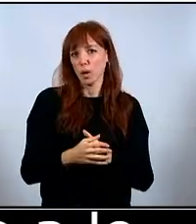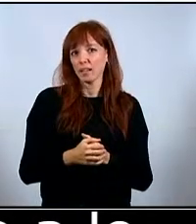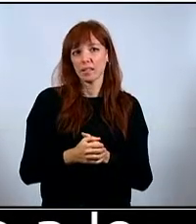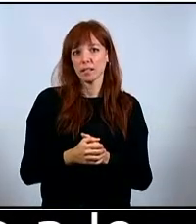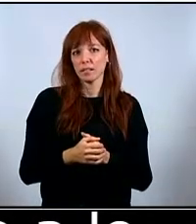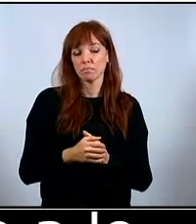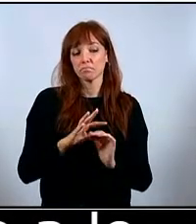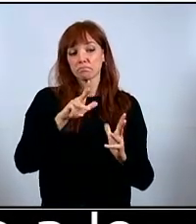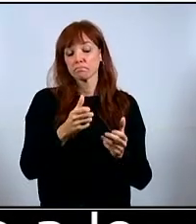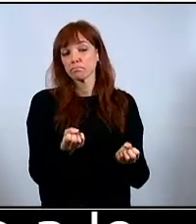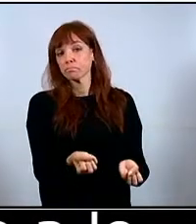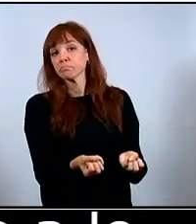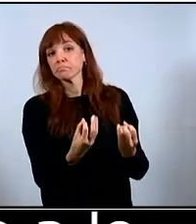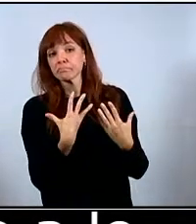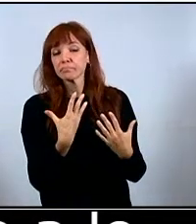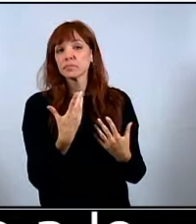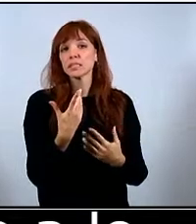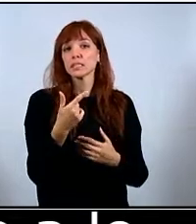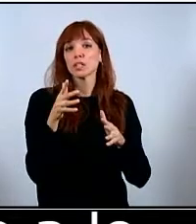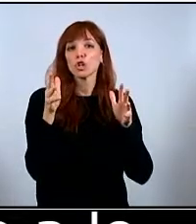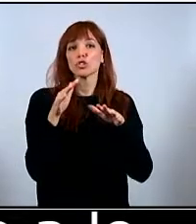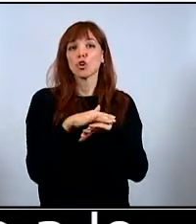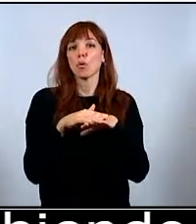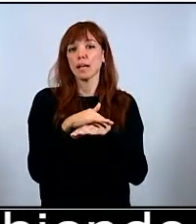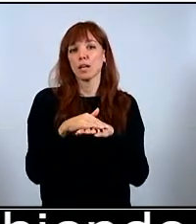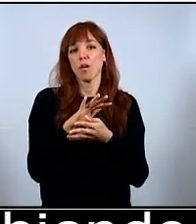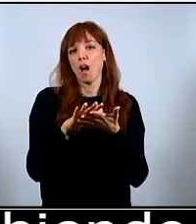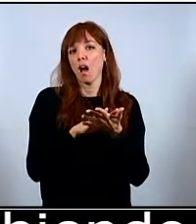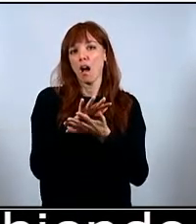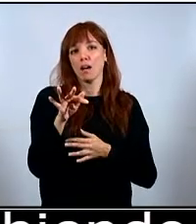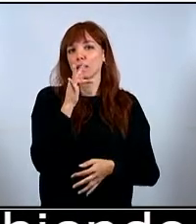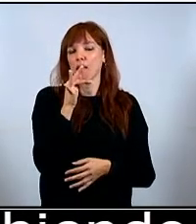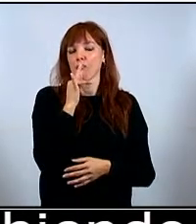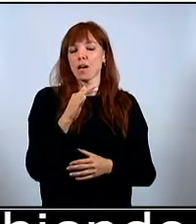noticia y en el Consejo de Gobierno no hemos podido hablar hoy nada.